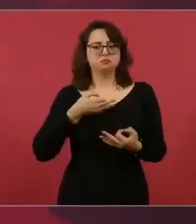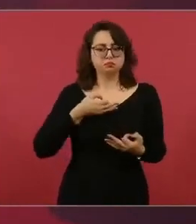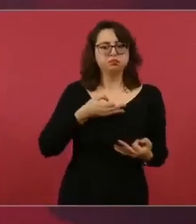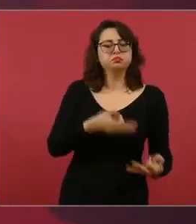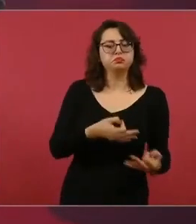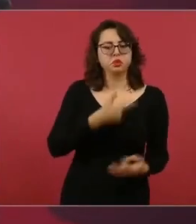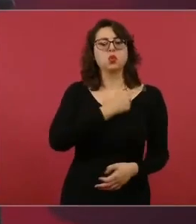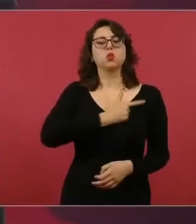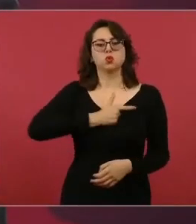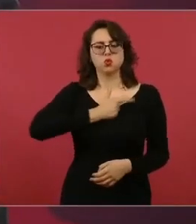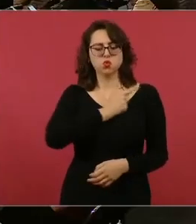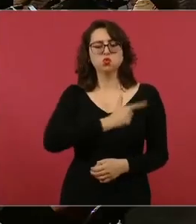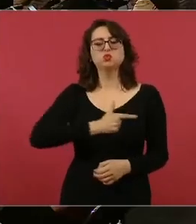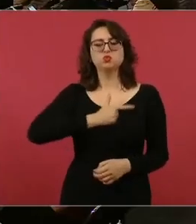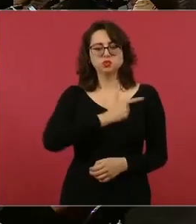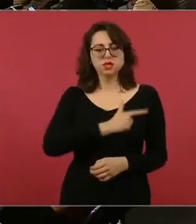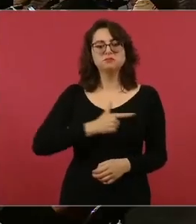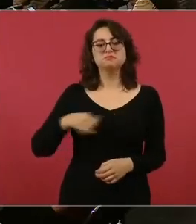un lugar especial